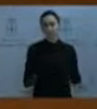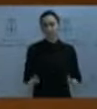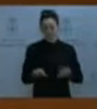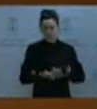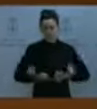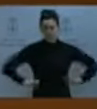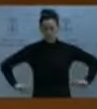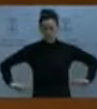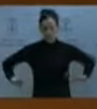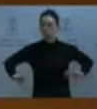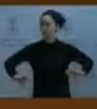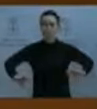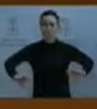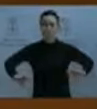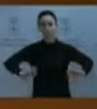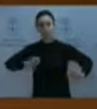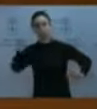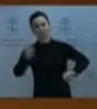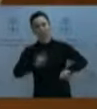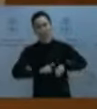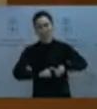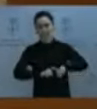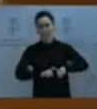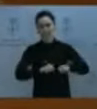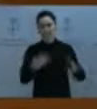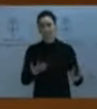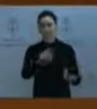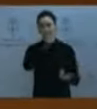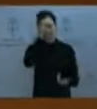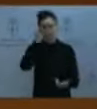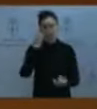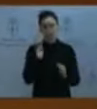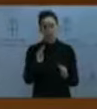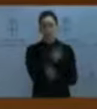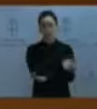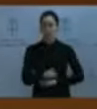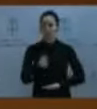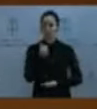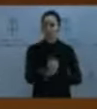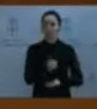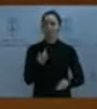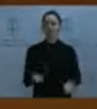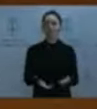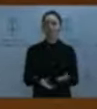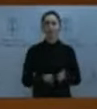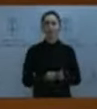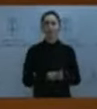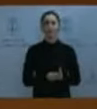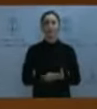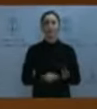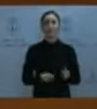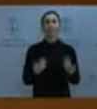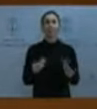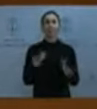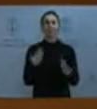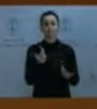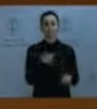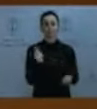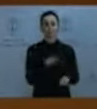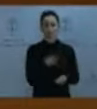también con sentencia favorable. Y, además, hemos sido, yo creo que la consejería que primero